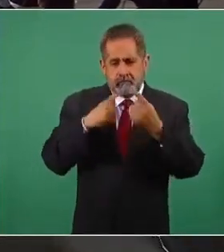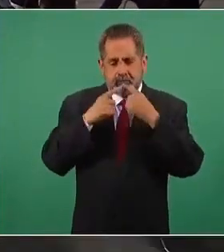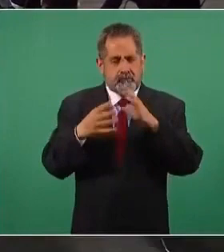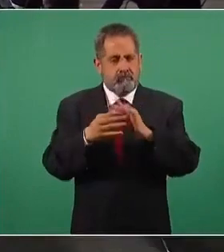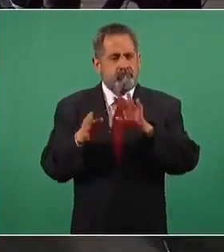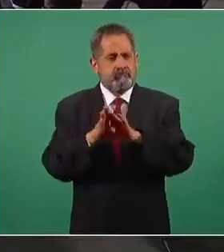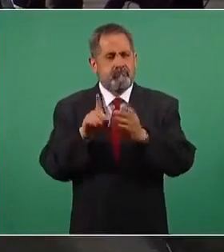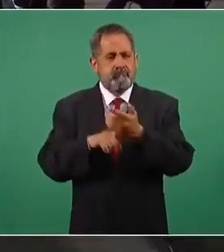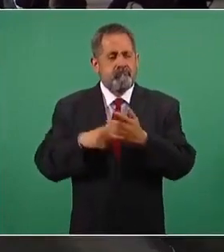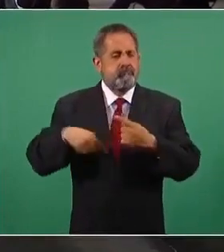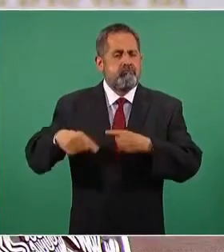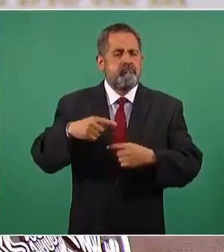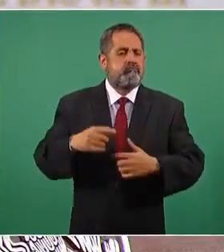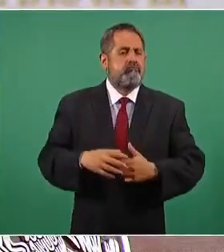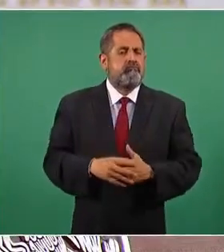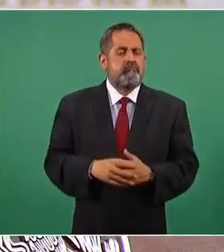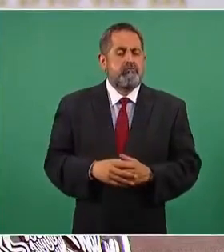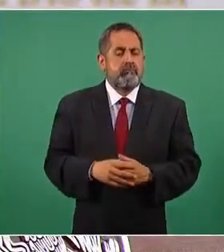había